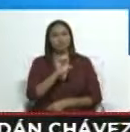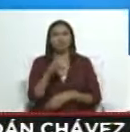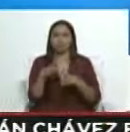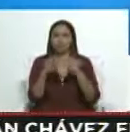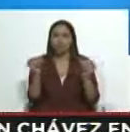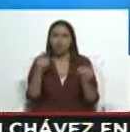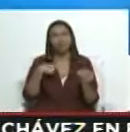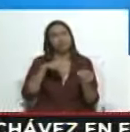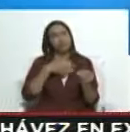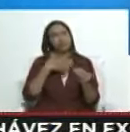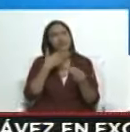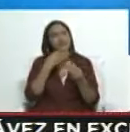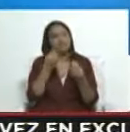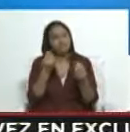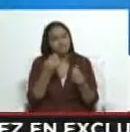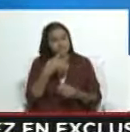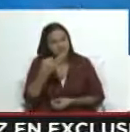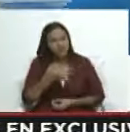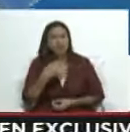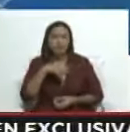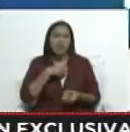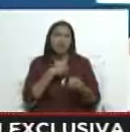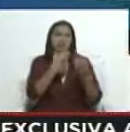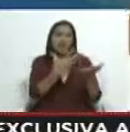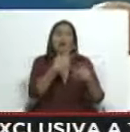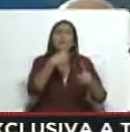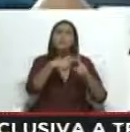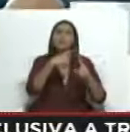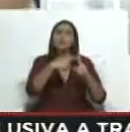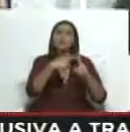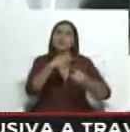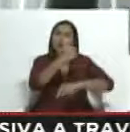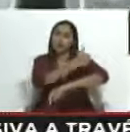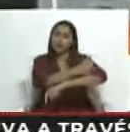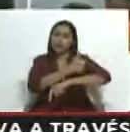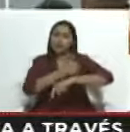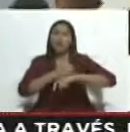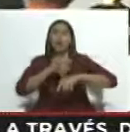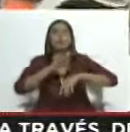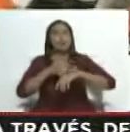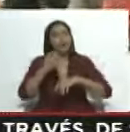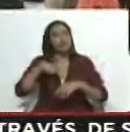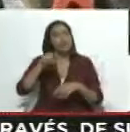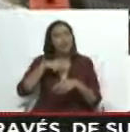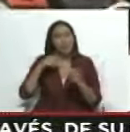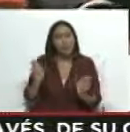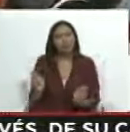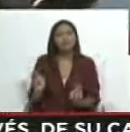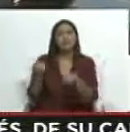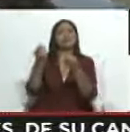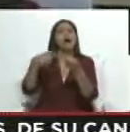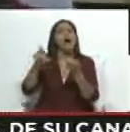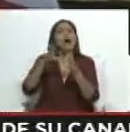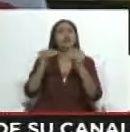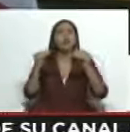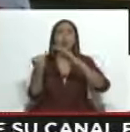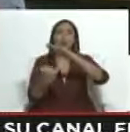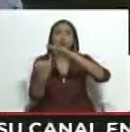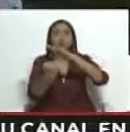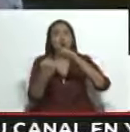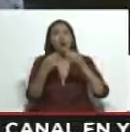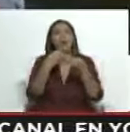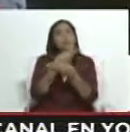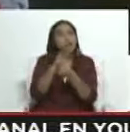tengan mucho éxito en este proceso porque hay que rescatar nuestras instituciones y crear confianza en nuestras